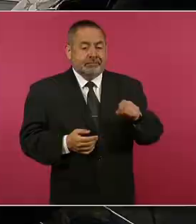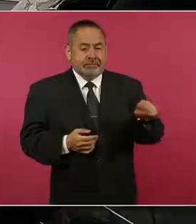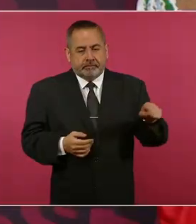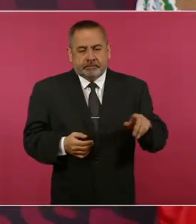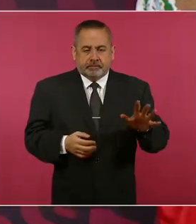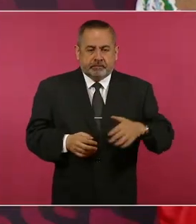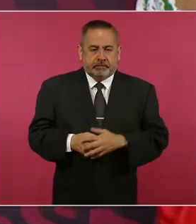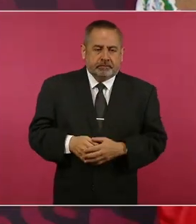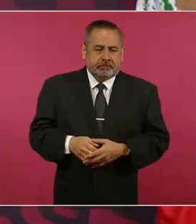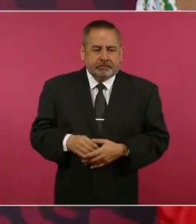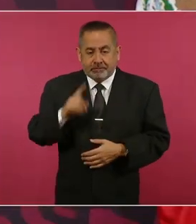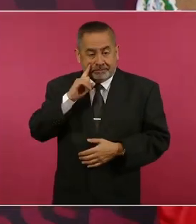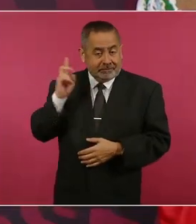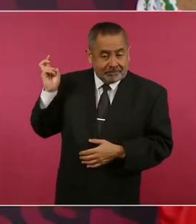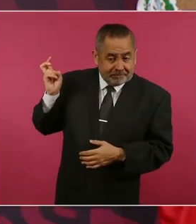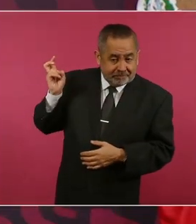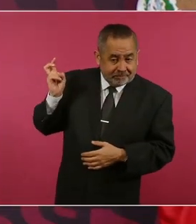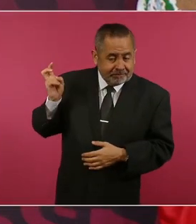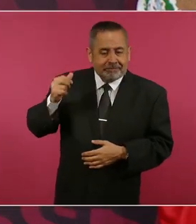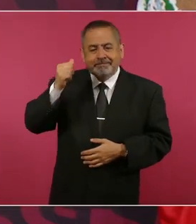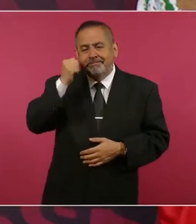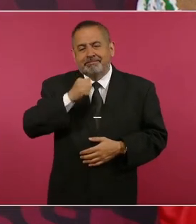Entonces, esto siempre pasa.